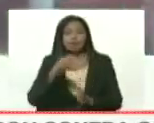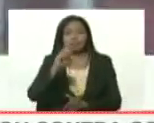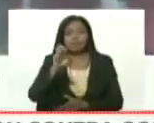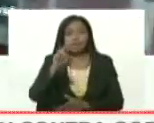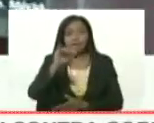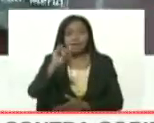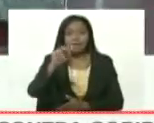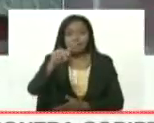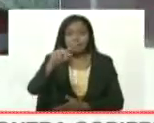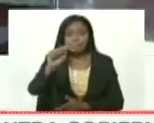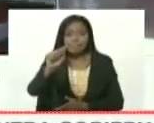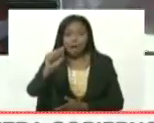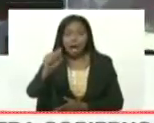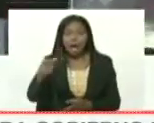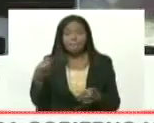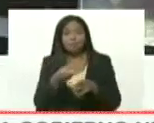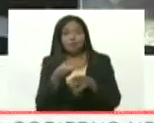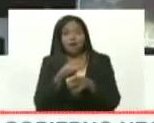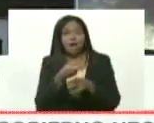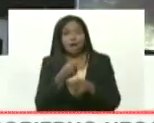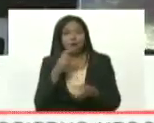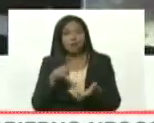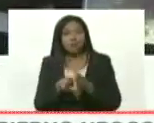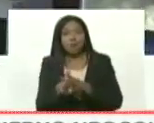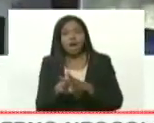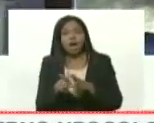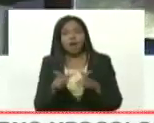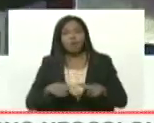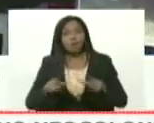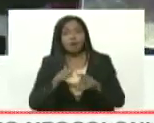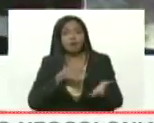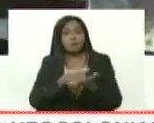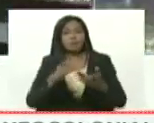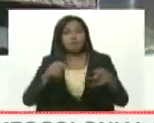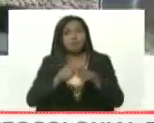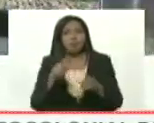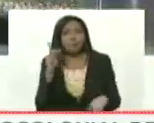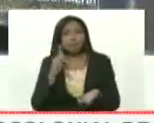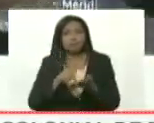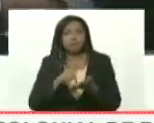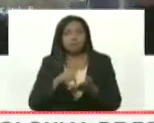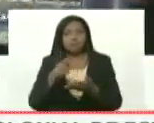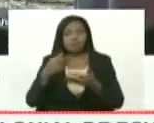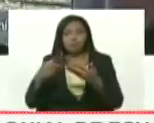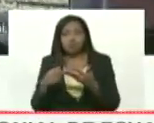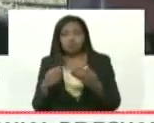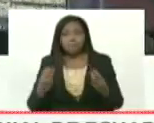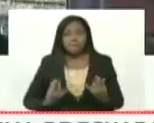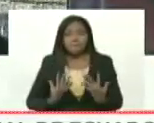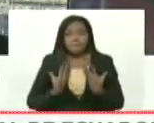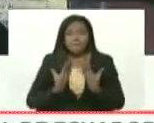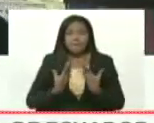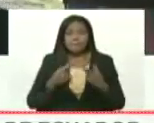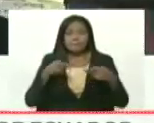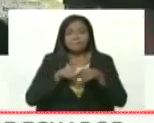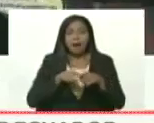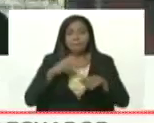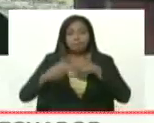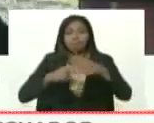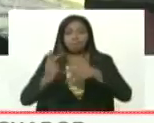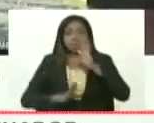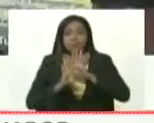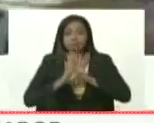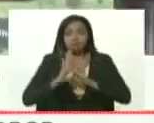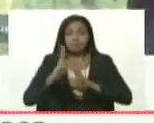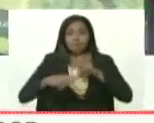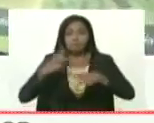aislaron la hipófisis de cachama para garantizar la presencia de hormonas que estimulen la reproducción